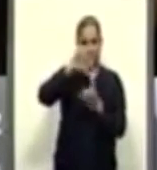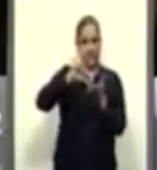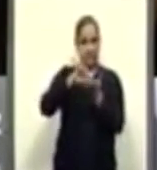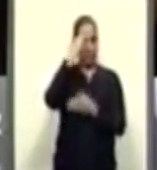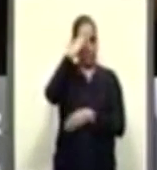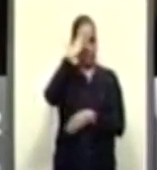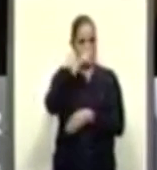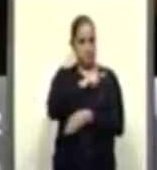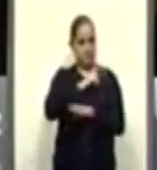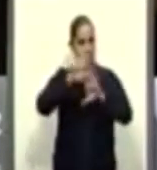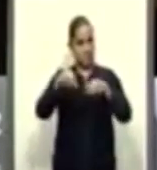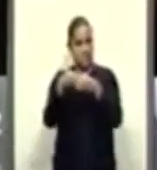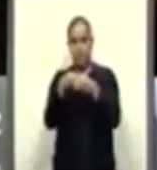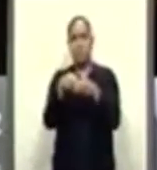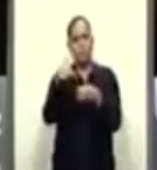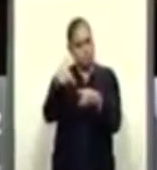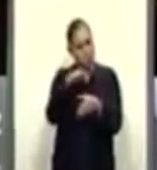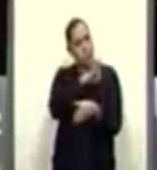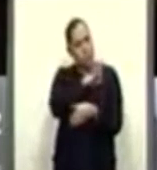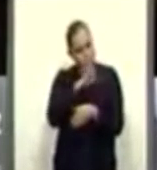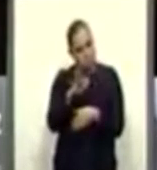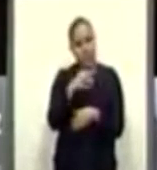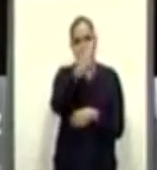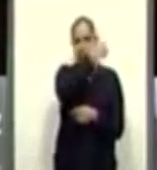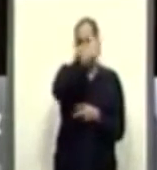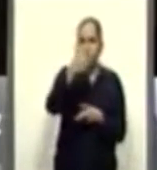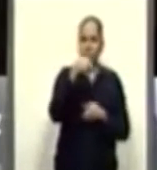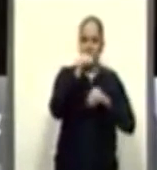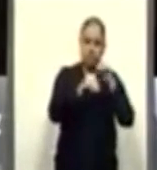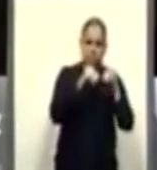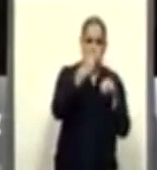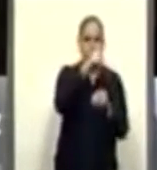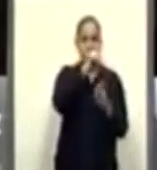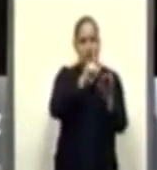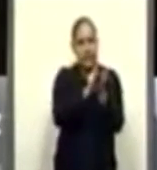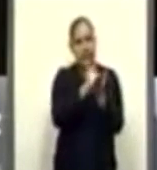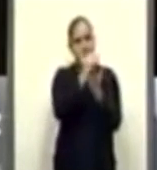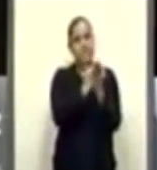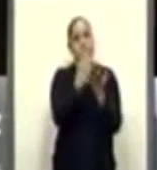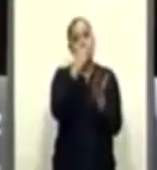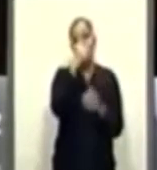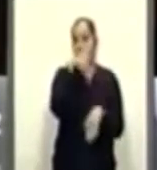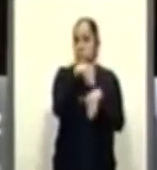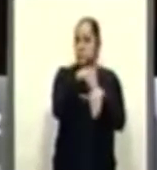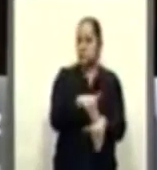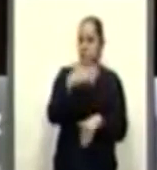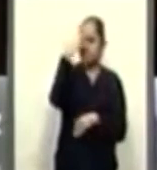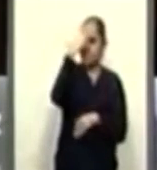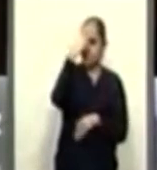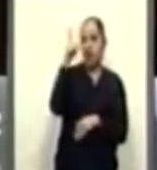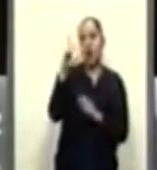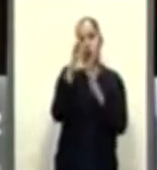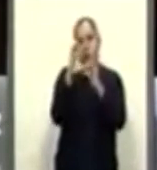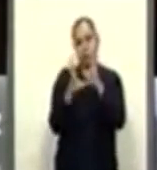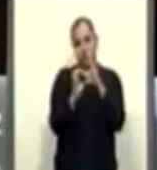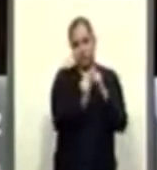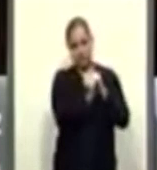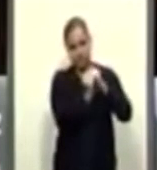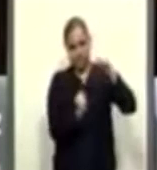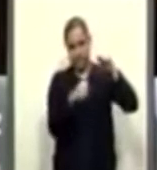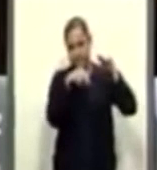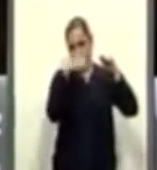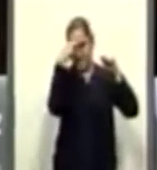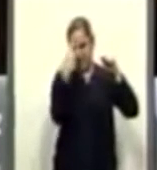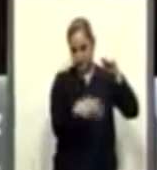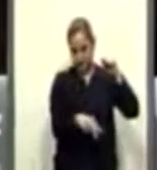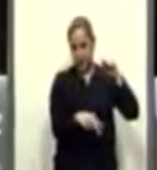marco jurídico político, pero siempre acatando lo que ordena la Constitución Política de los Estados Unidos Mexicanos. Es